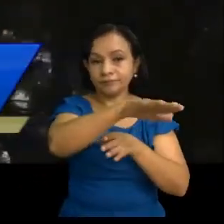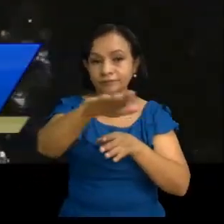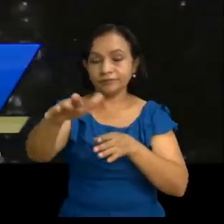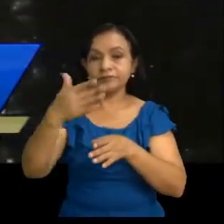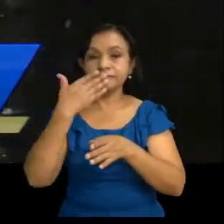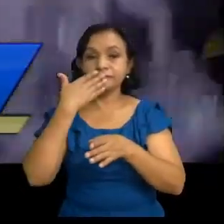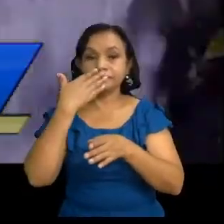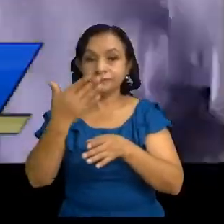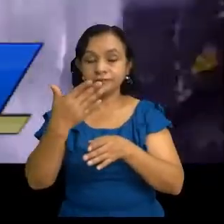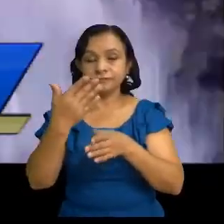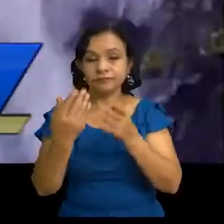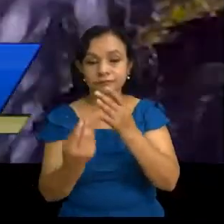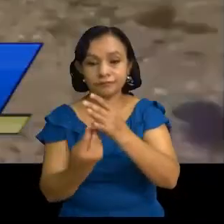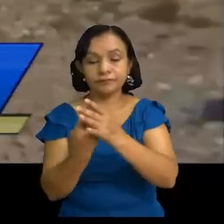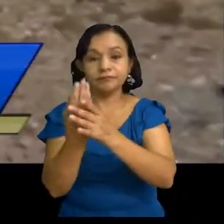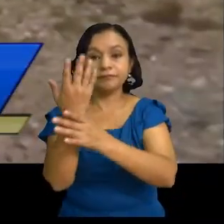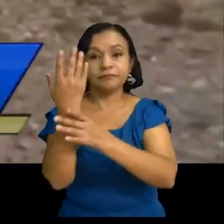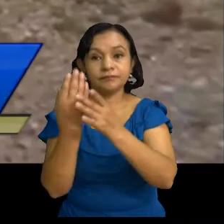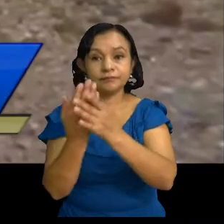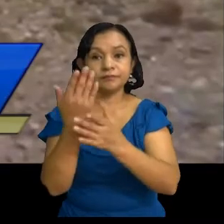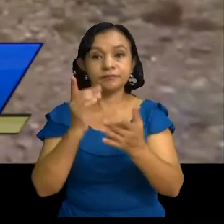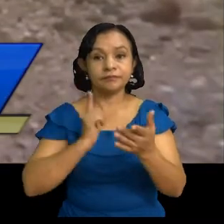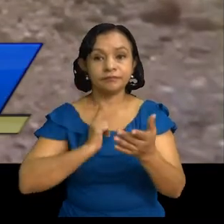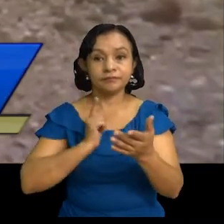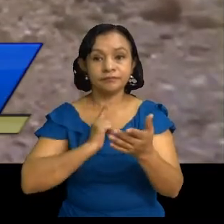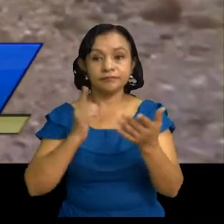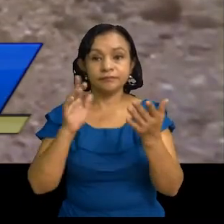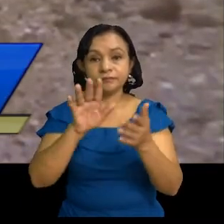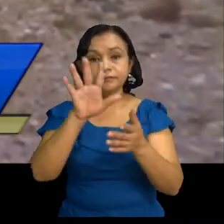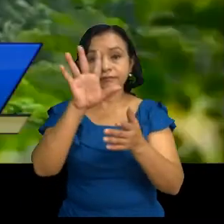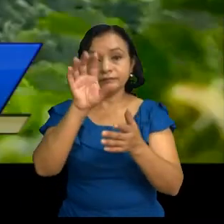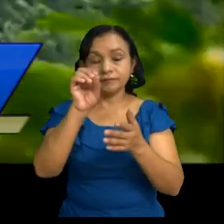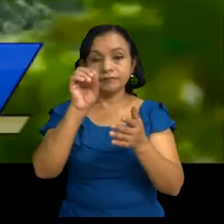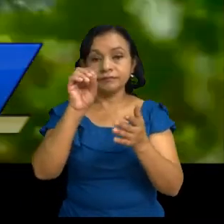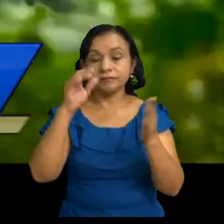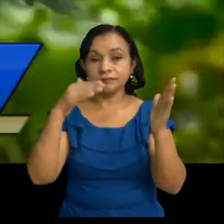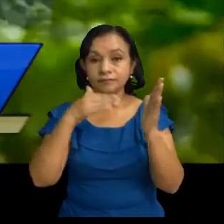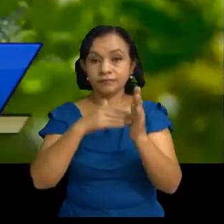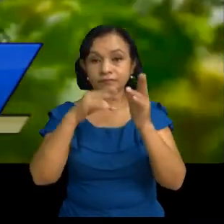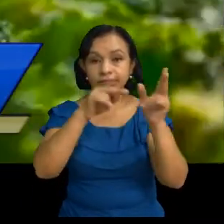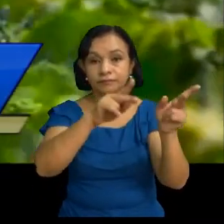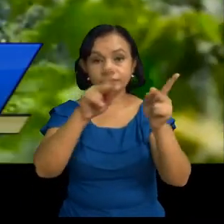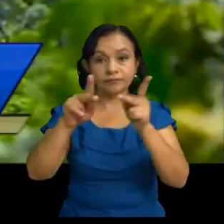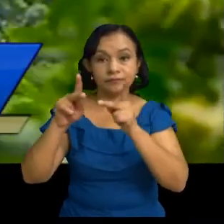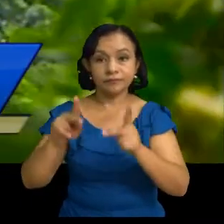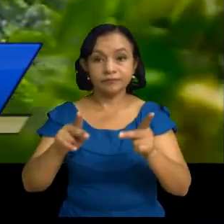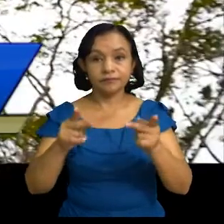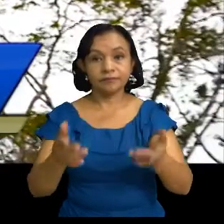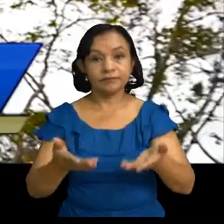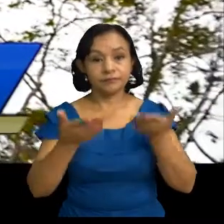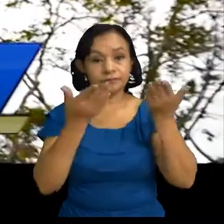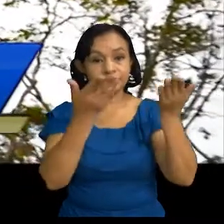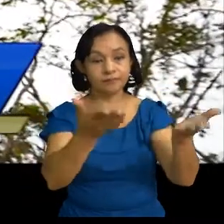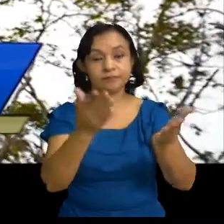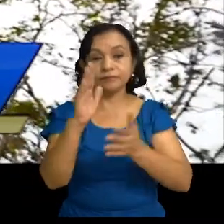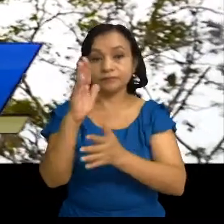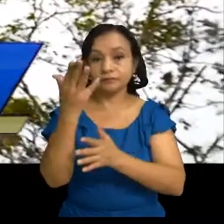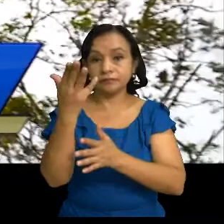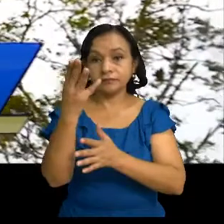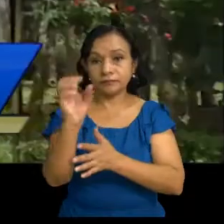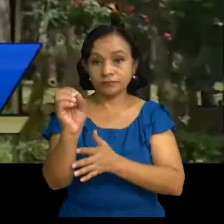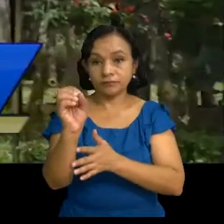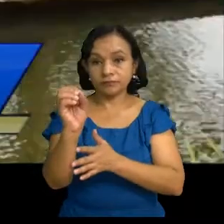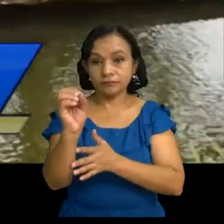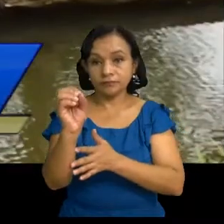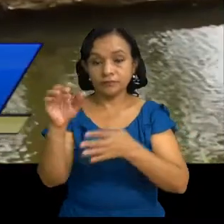vamos a dar las plantas tenemos alrededor de 50.000 protagonistas donde vamos a entregar 90 plantas